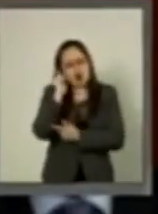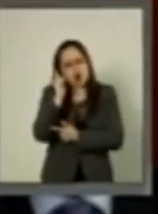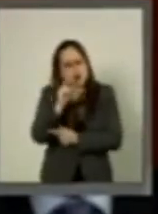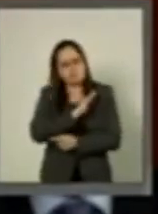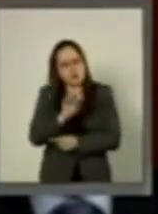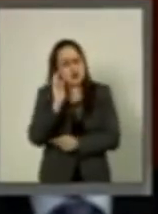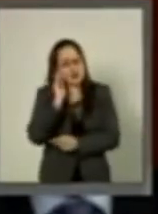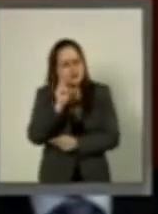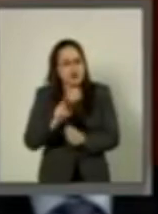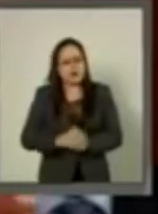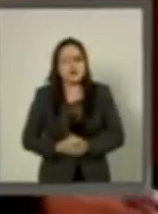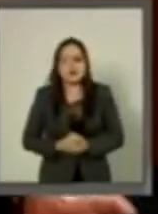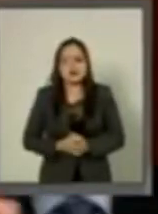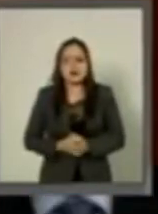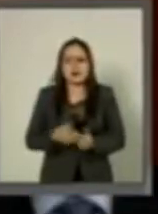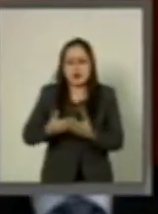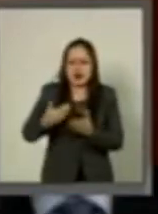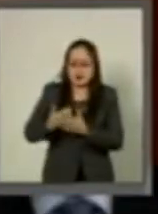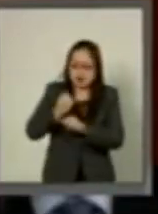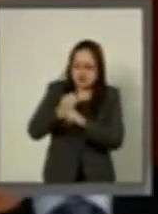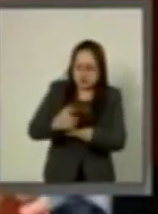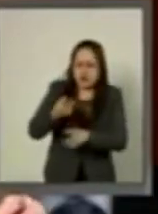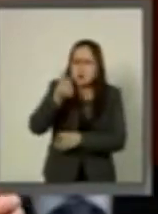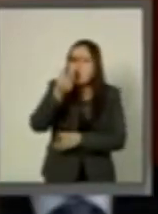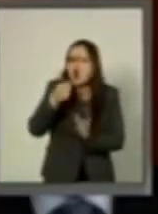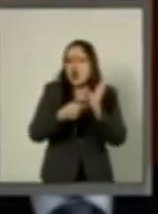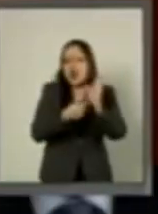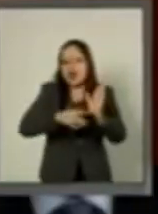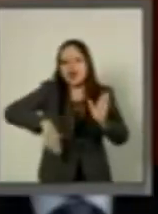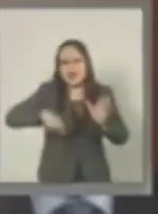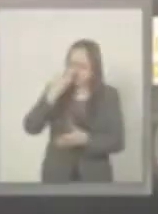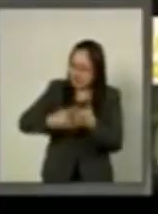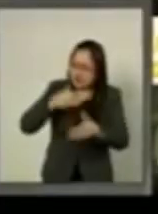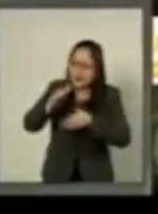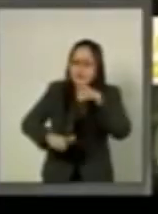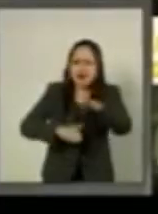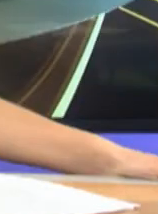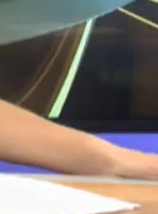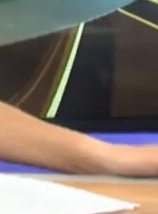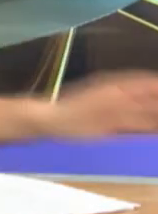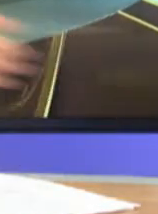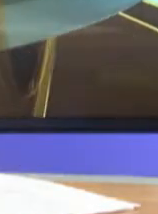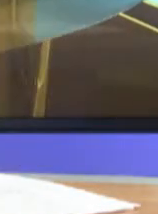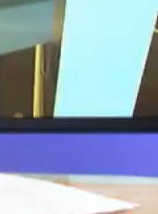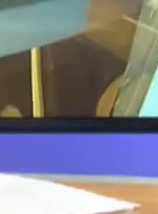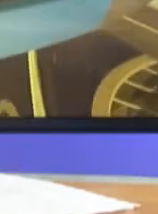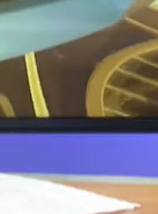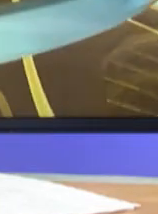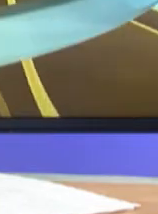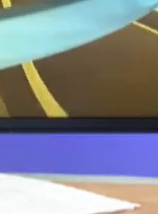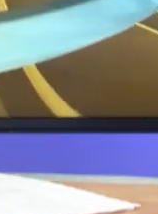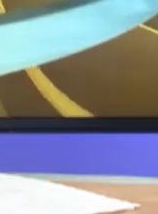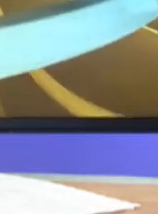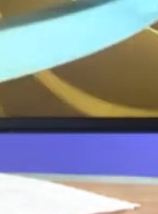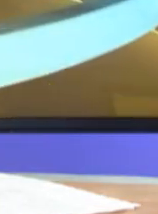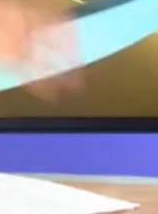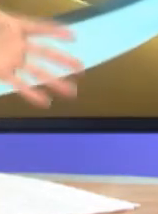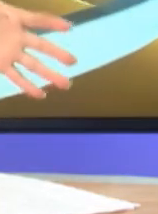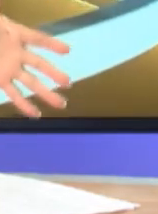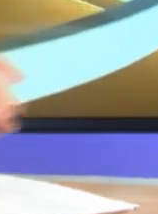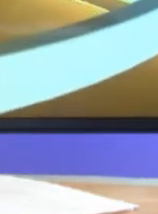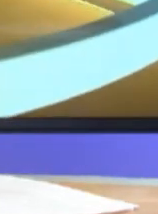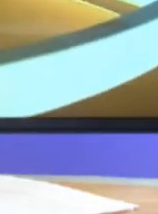concretamente el gobierno federal, el responsable de la coordinación de la política interior. Claro, sobre todo cuando pues es el responsable de esta estrategia de